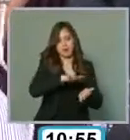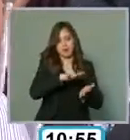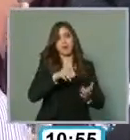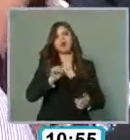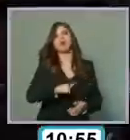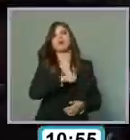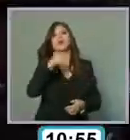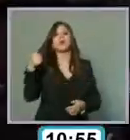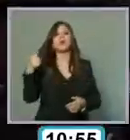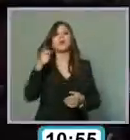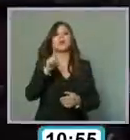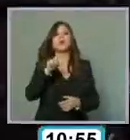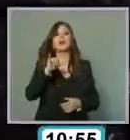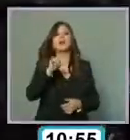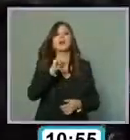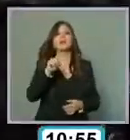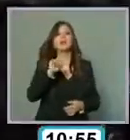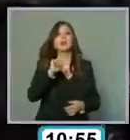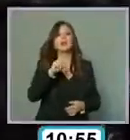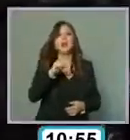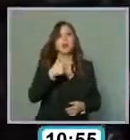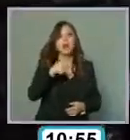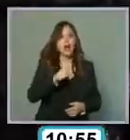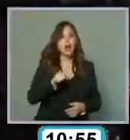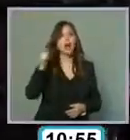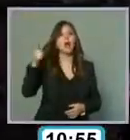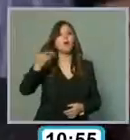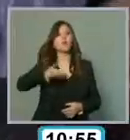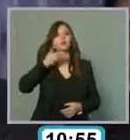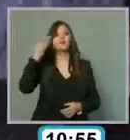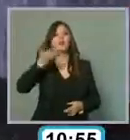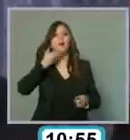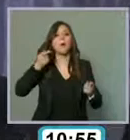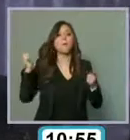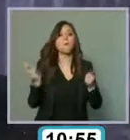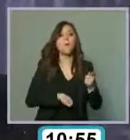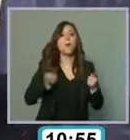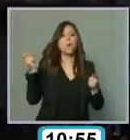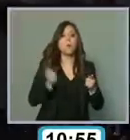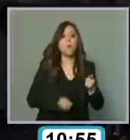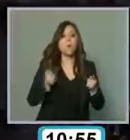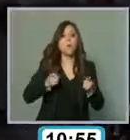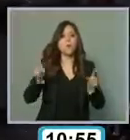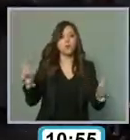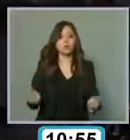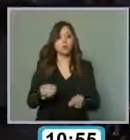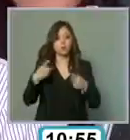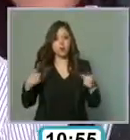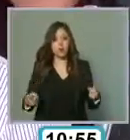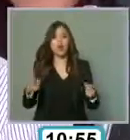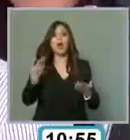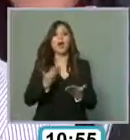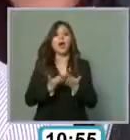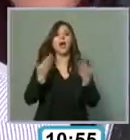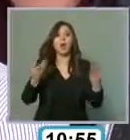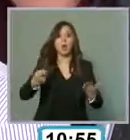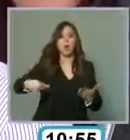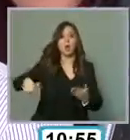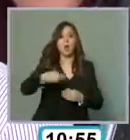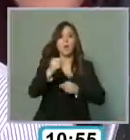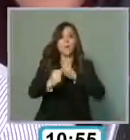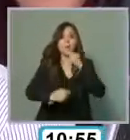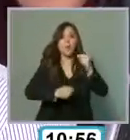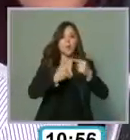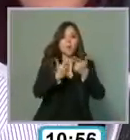traen pues en la sangre pues la música Claro de que sí. tambora, ¿no? La verdad, sí. Y qué padre que ustedes, que sean nueva generación, pues trabajen con